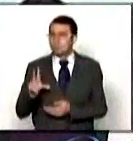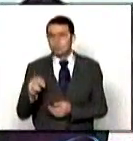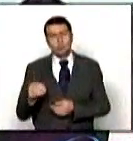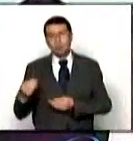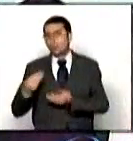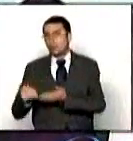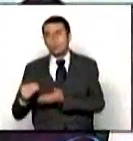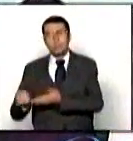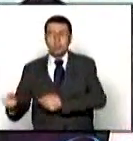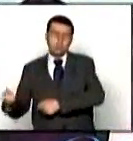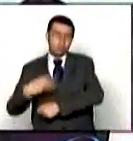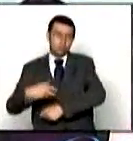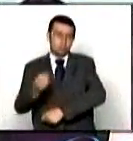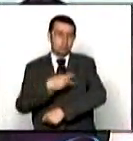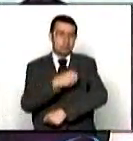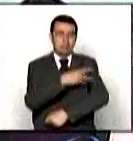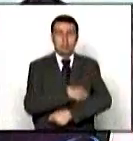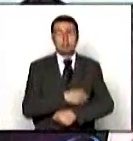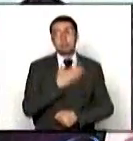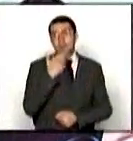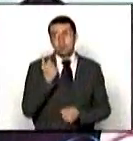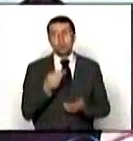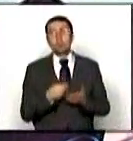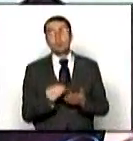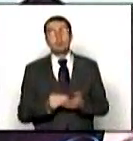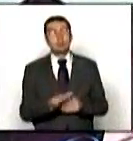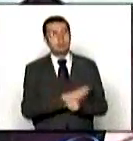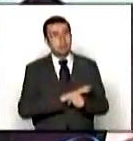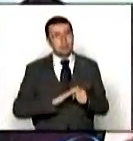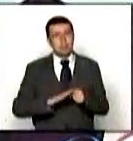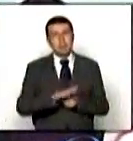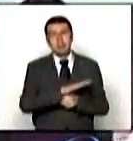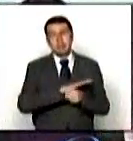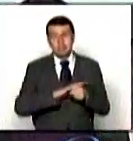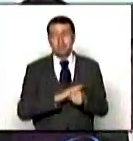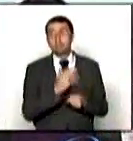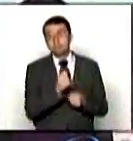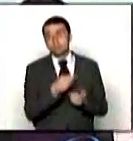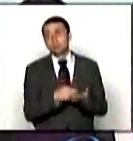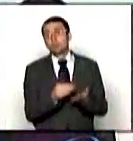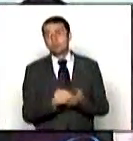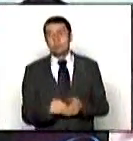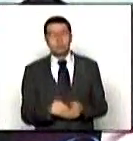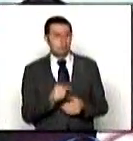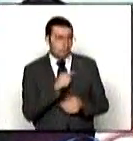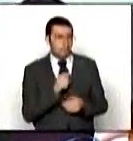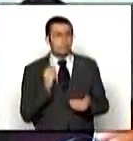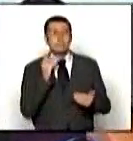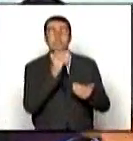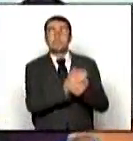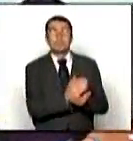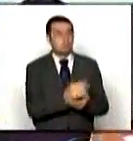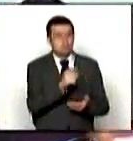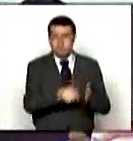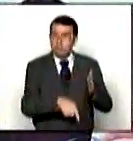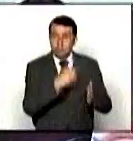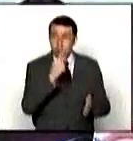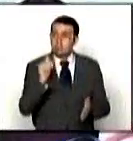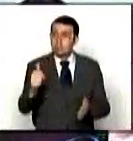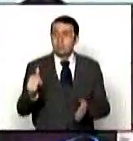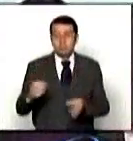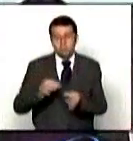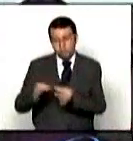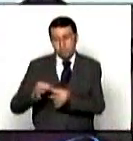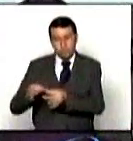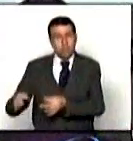se compran es en las galerías. Los papás nuestros, los abuelos nuestros iban a las galerías a comprar la fruta, donde llega la fruta directamente desde los pueblos